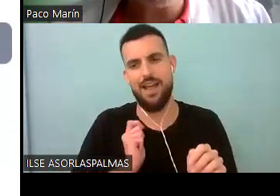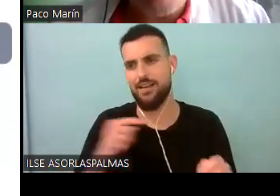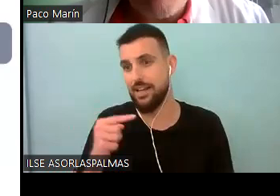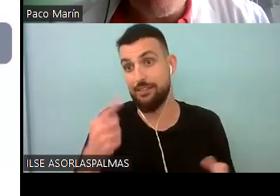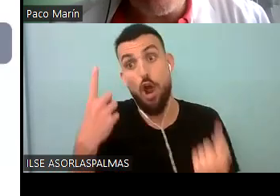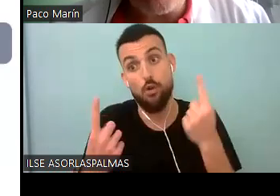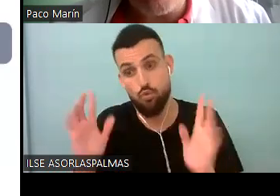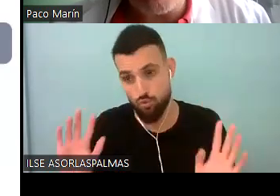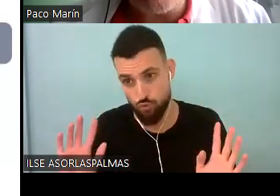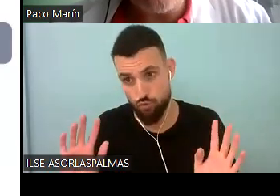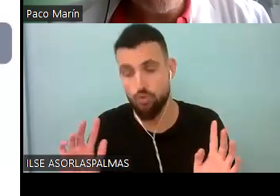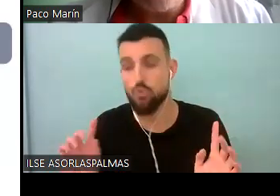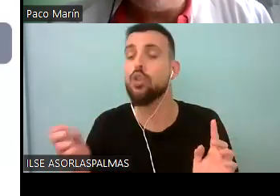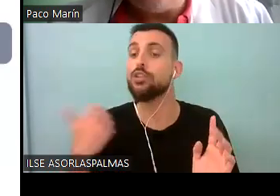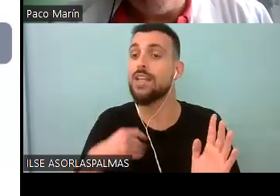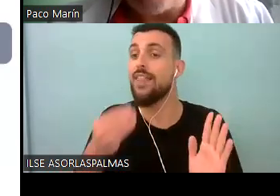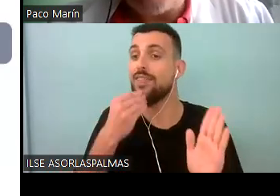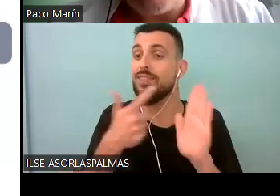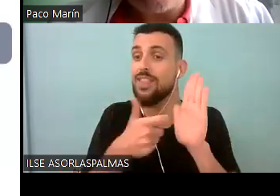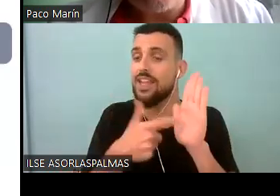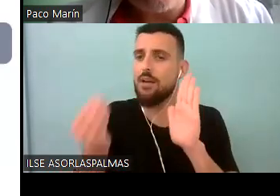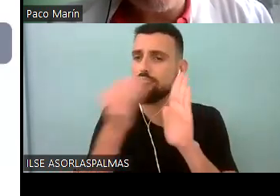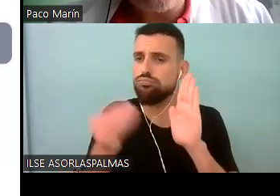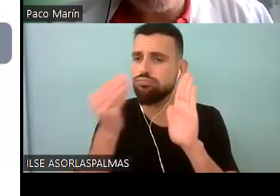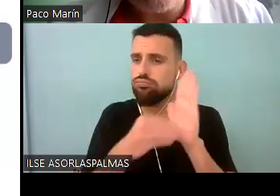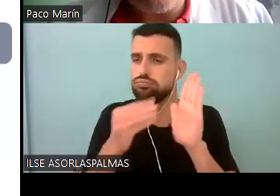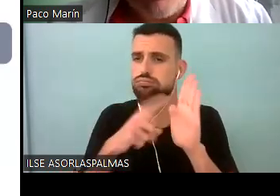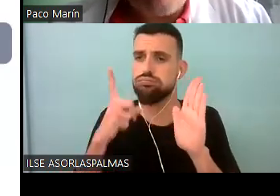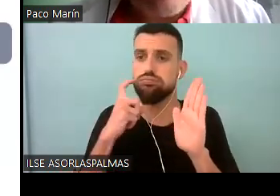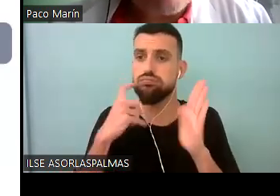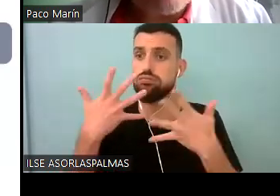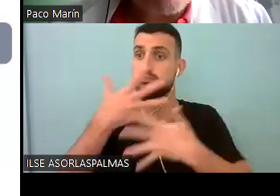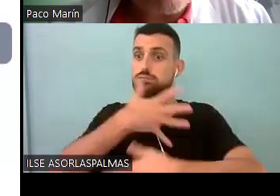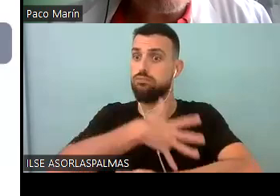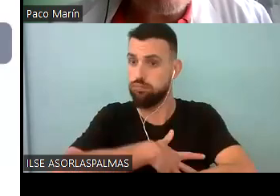vez la asimilamos dentro de nuestra dieta, nos ayuda a nivel intestinal porque además